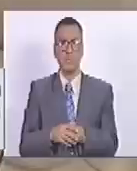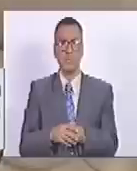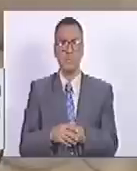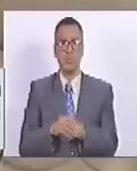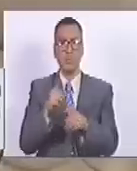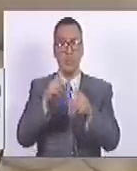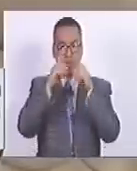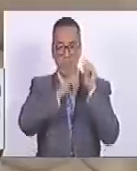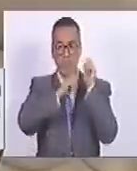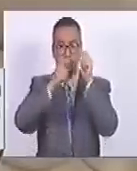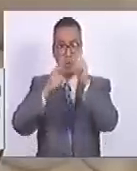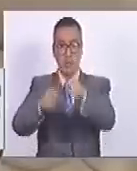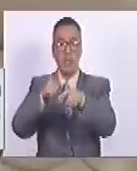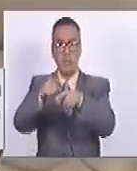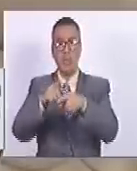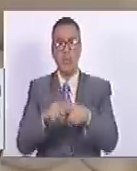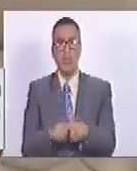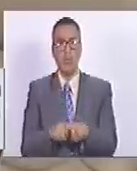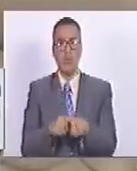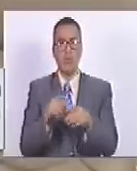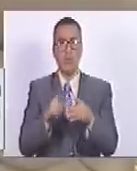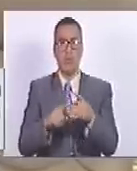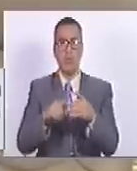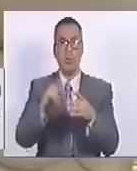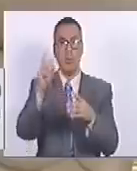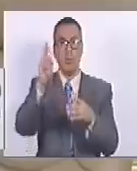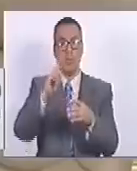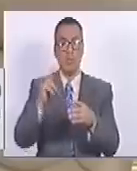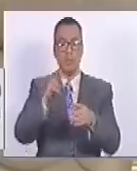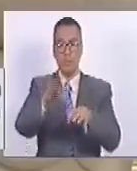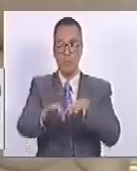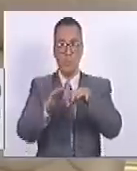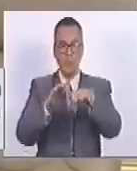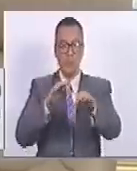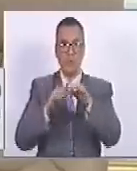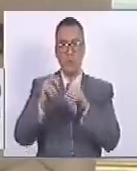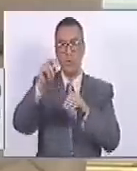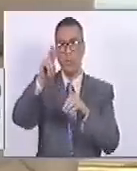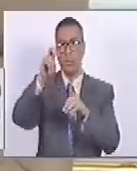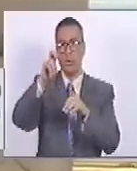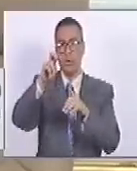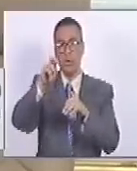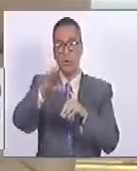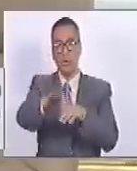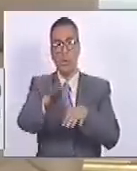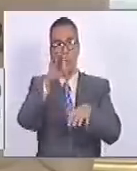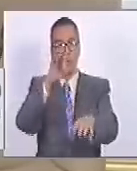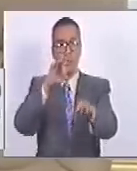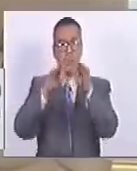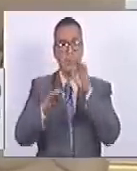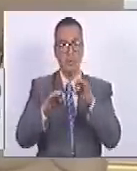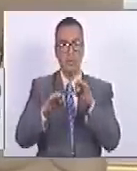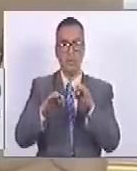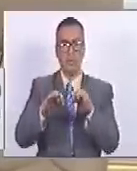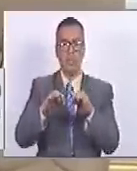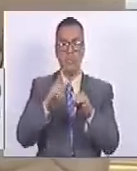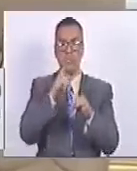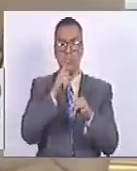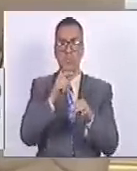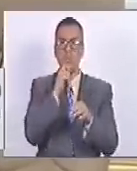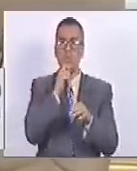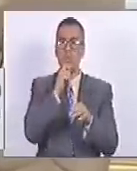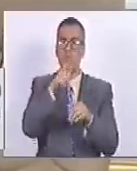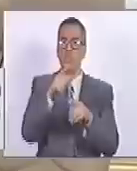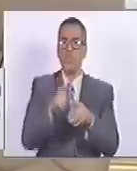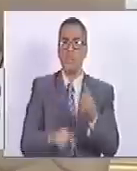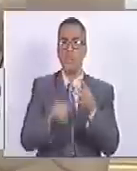ha designado a representantes del régimen para seleccionar a los nuevos rectores. Imbéciles. ¿Y quién escogió